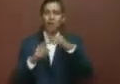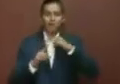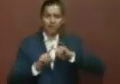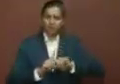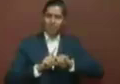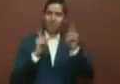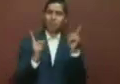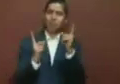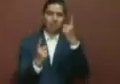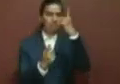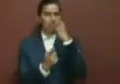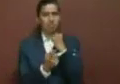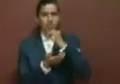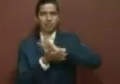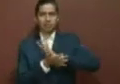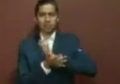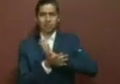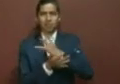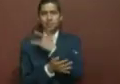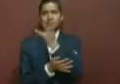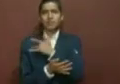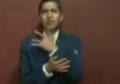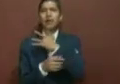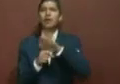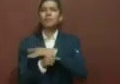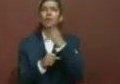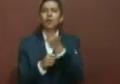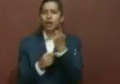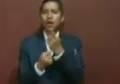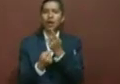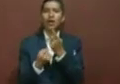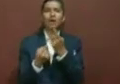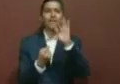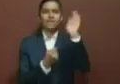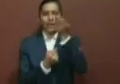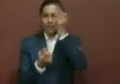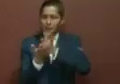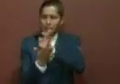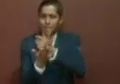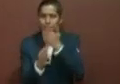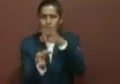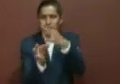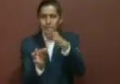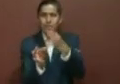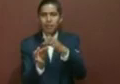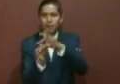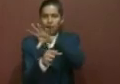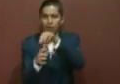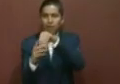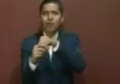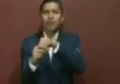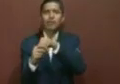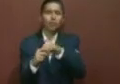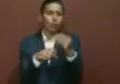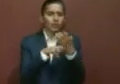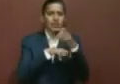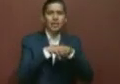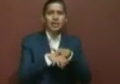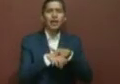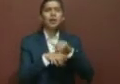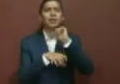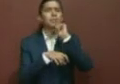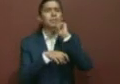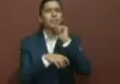diferenciado, discriminatorio, por a unos recibir su pago a tiempo y completo, otros no, ni a tiempo